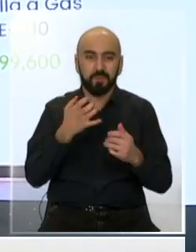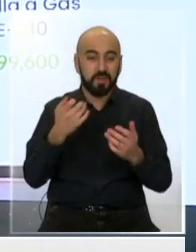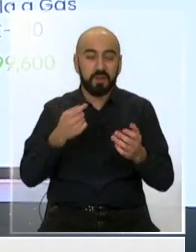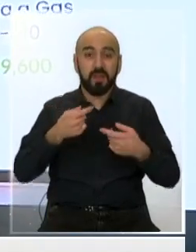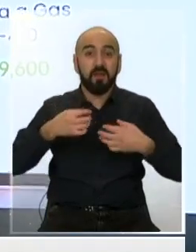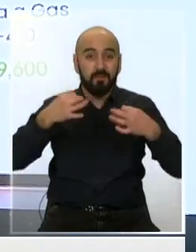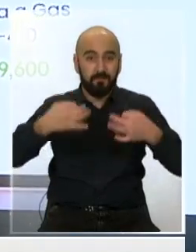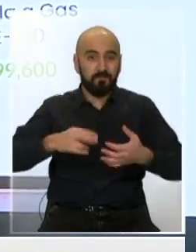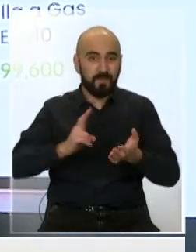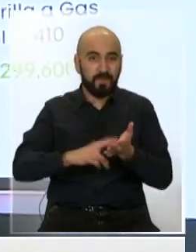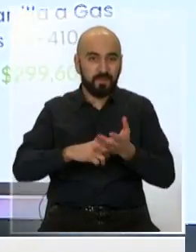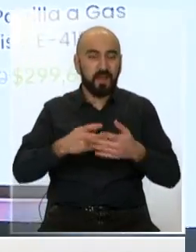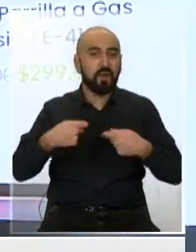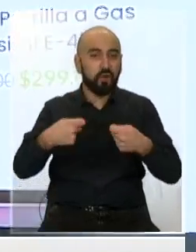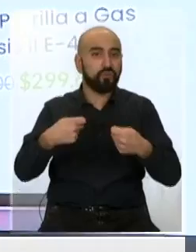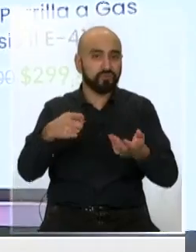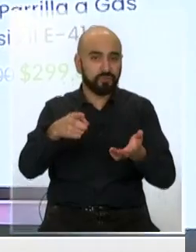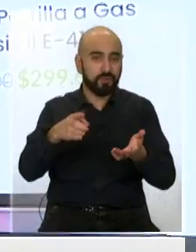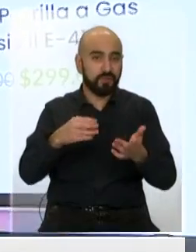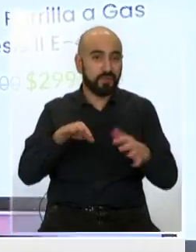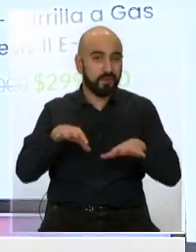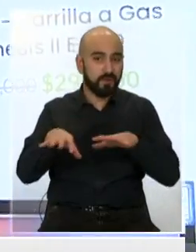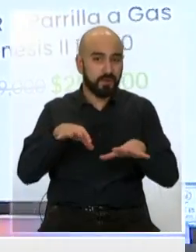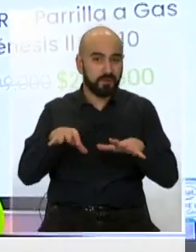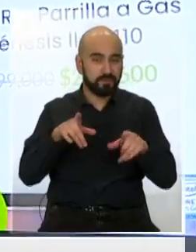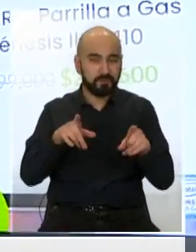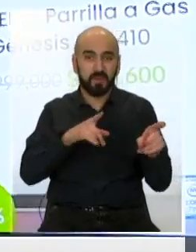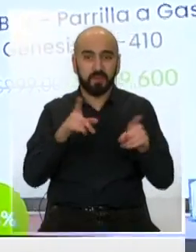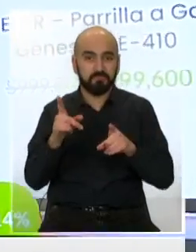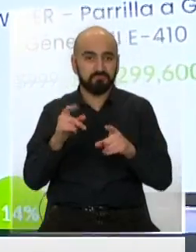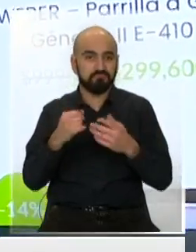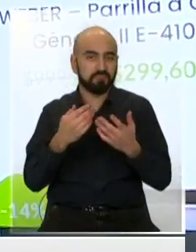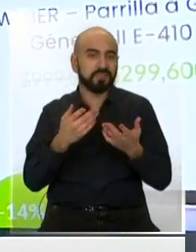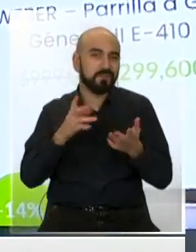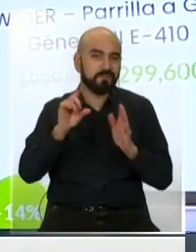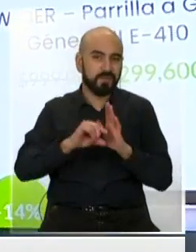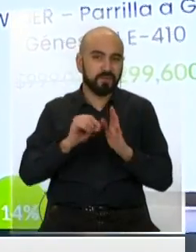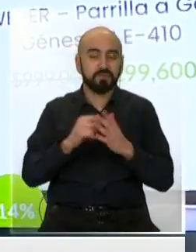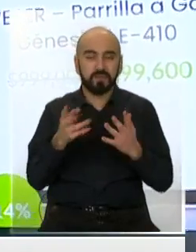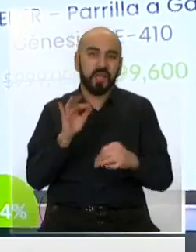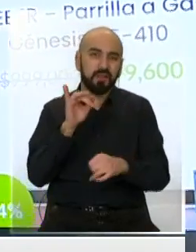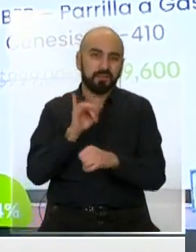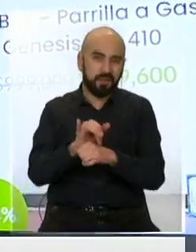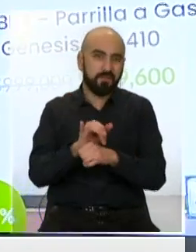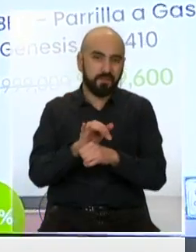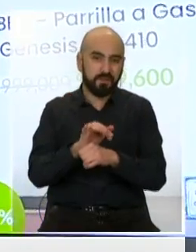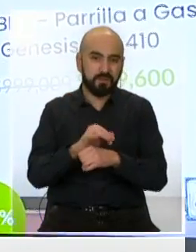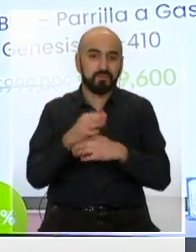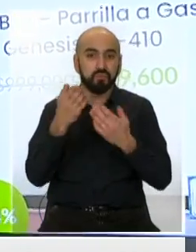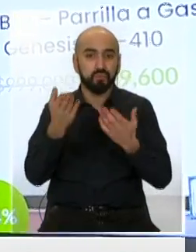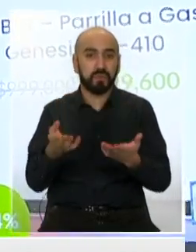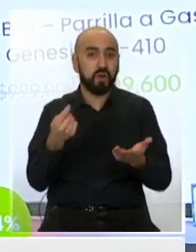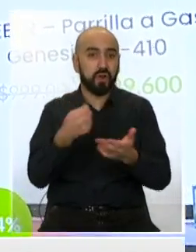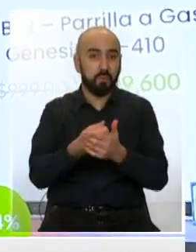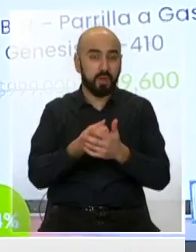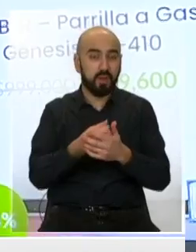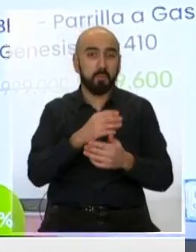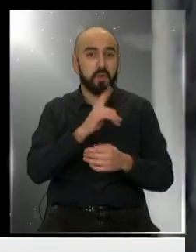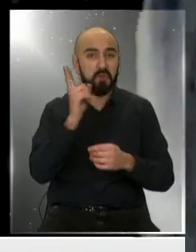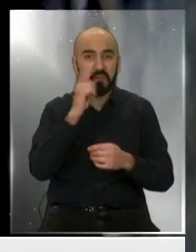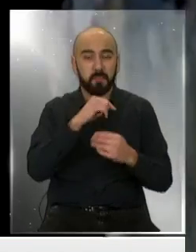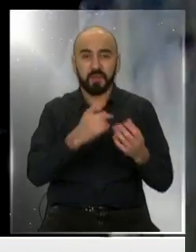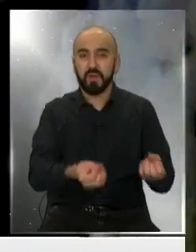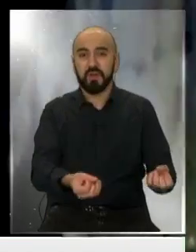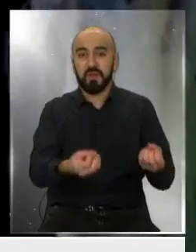cuando generamos que ni siquiera cubre el costo, muchas veces son productos de estafa y usted realiza la compra y esta compra nunca llega.